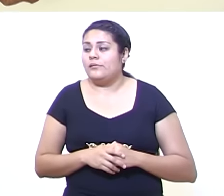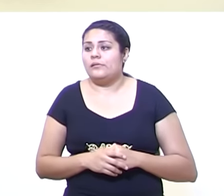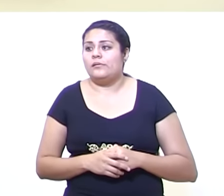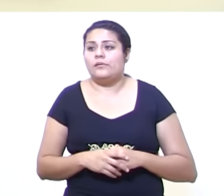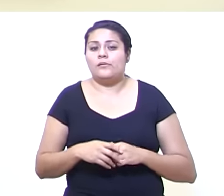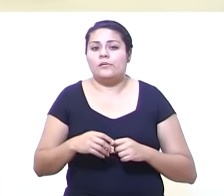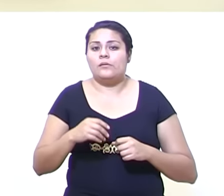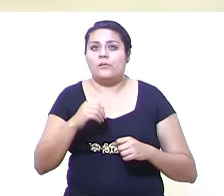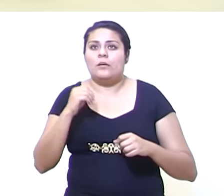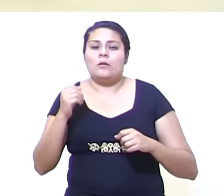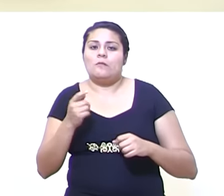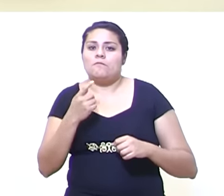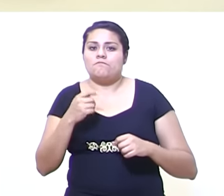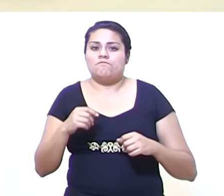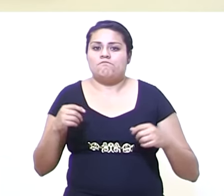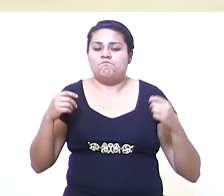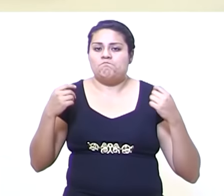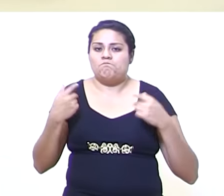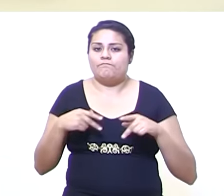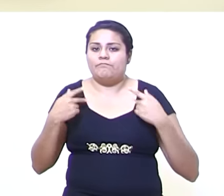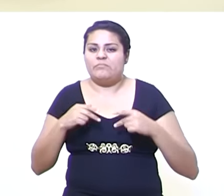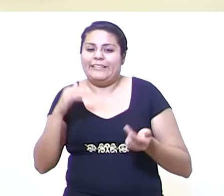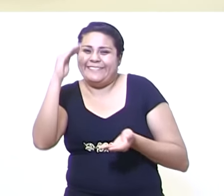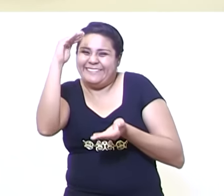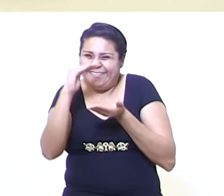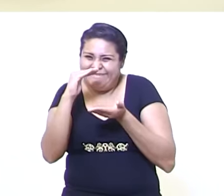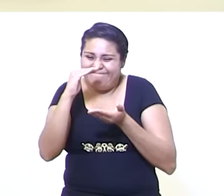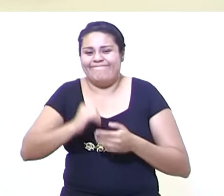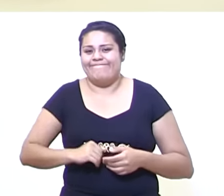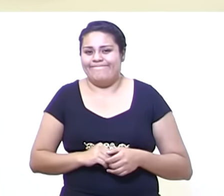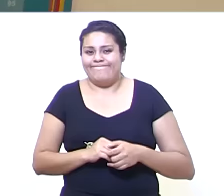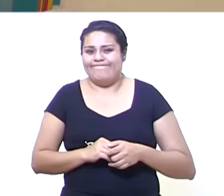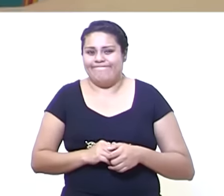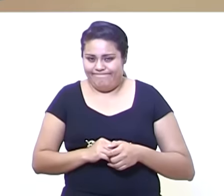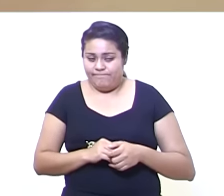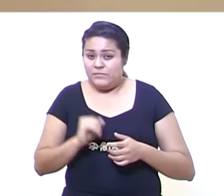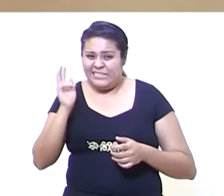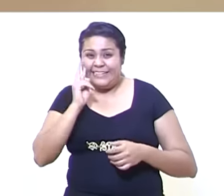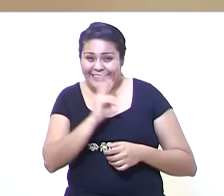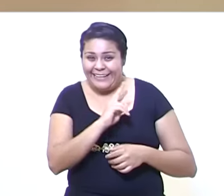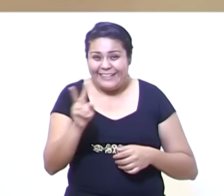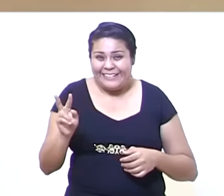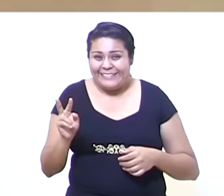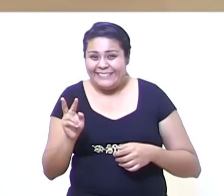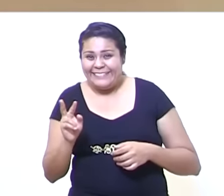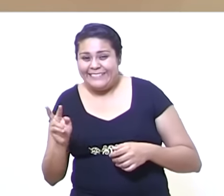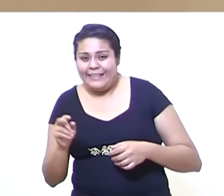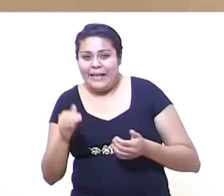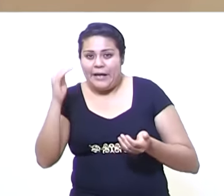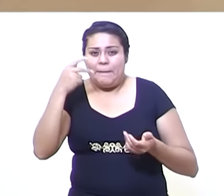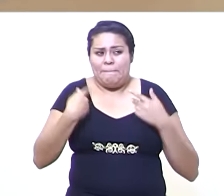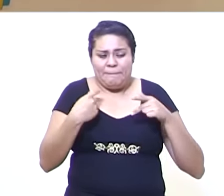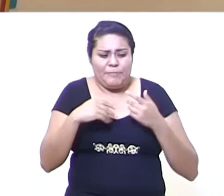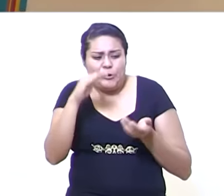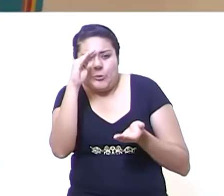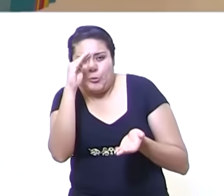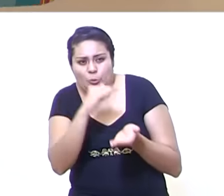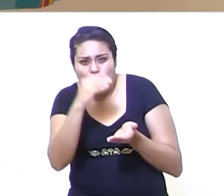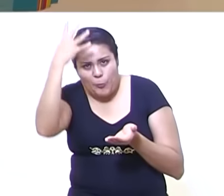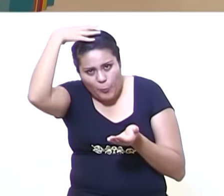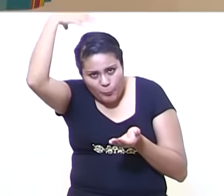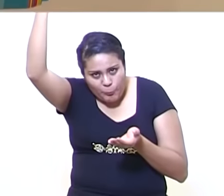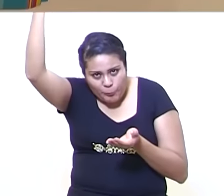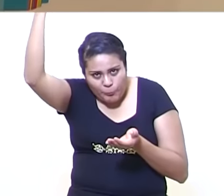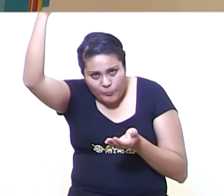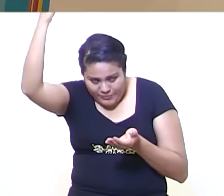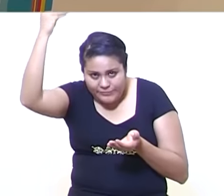Duendes. ¿Conoces los duendes? ¿Has escuchado hablar de los duendes? Fíjate que ahí donde